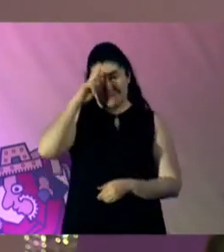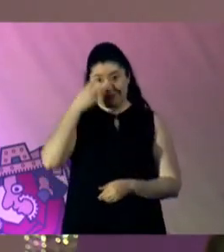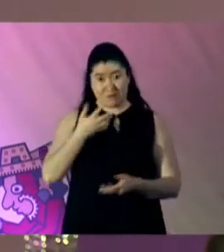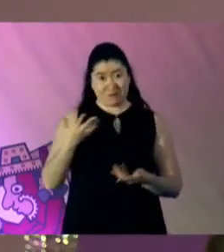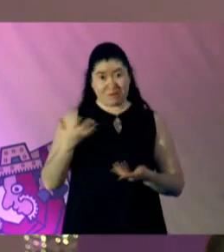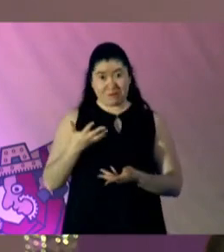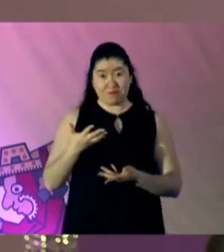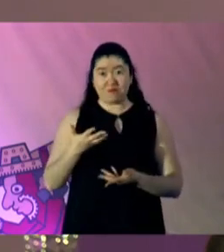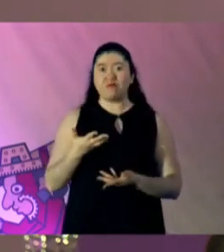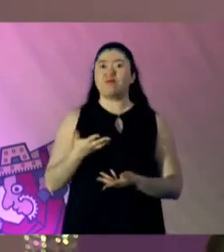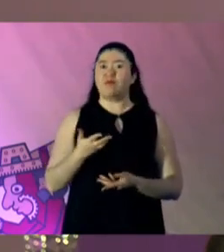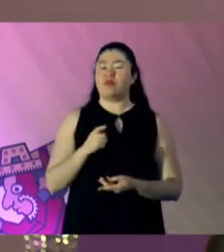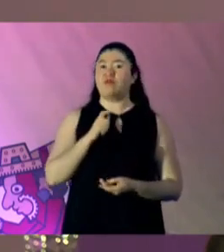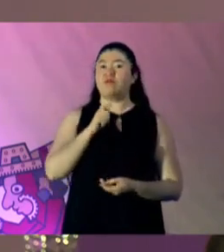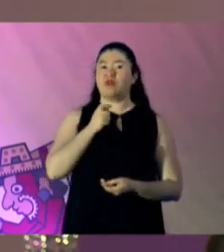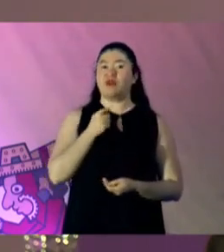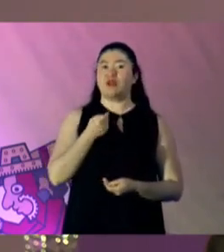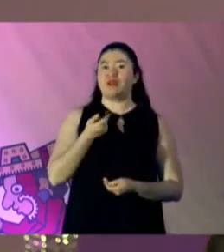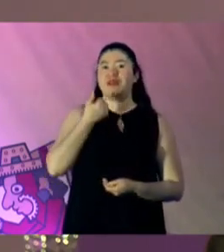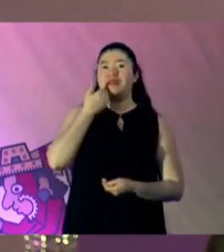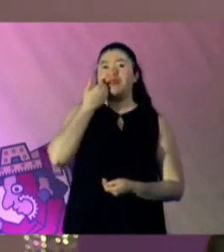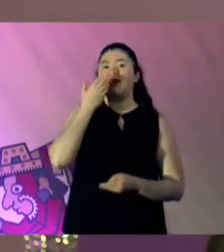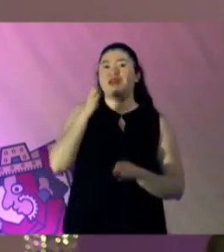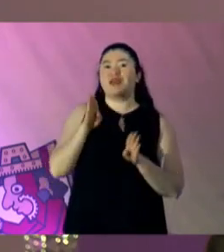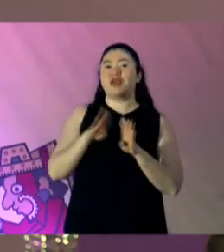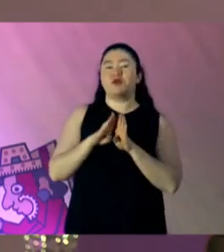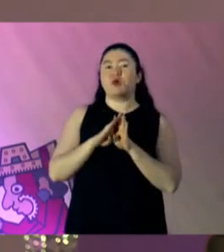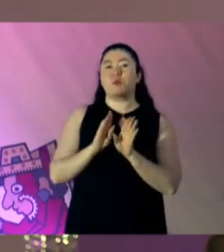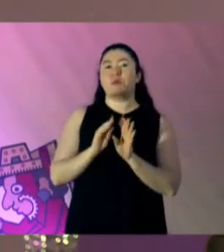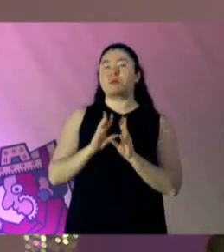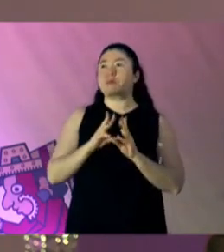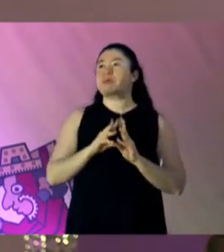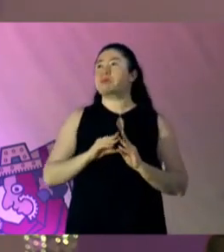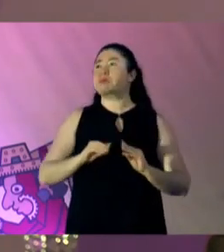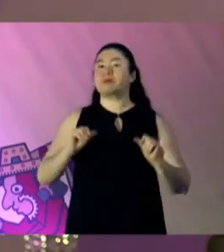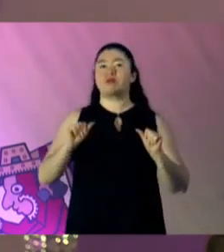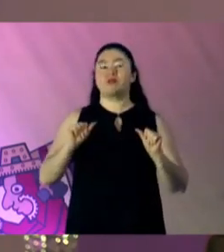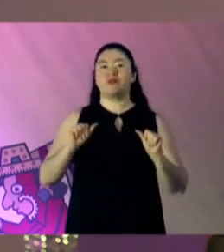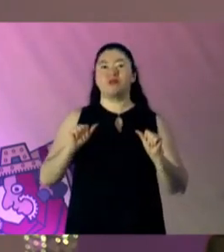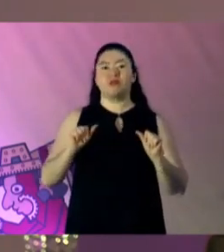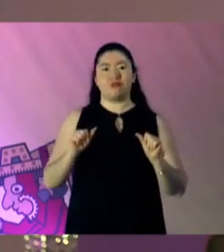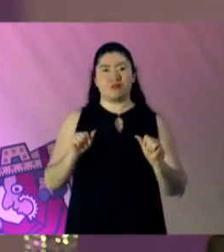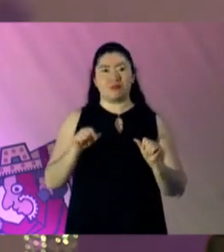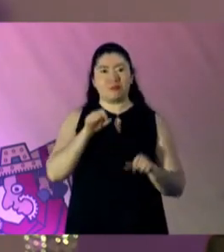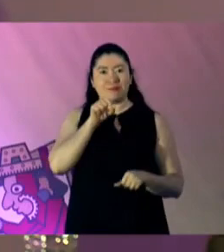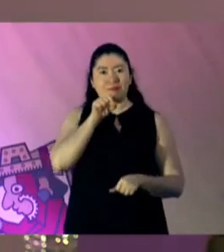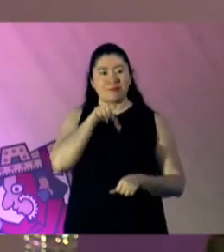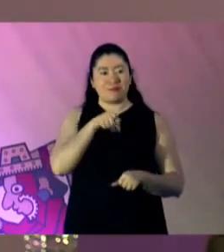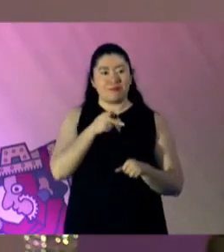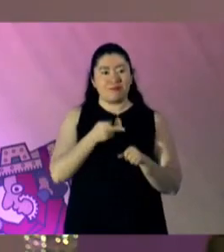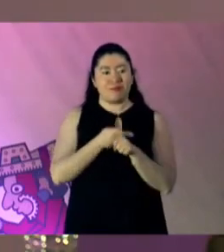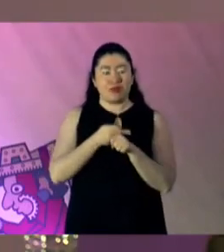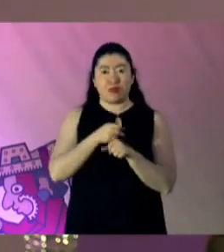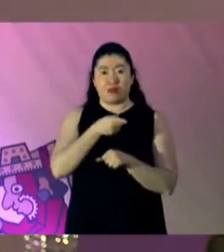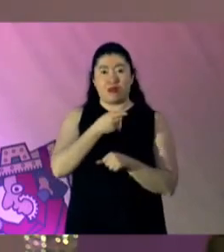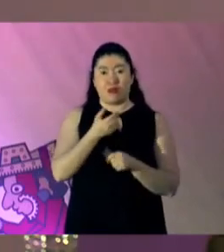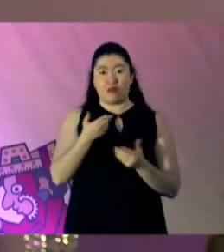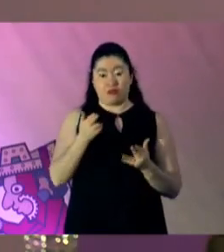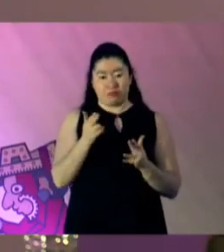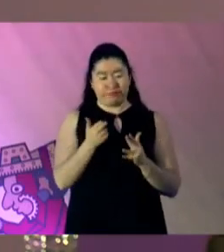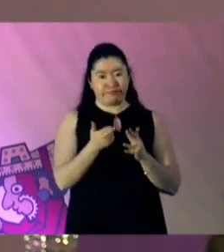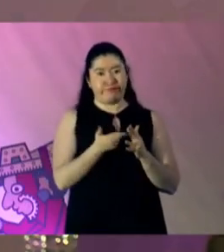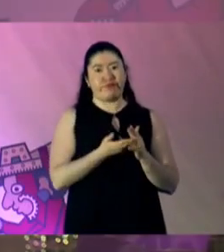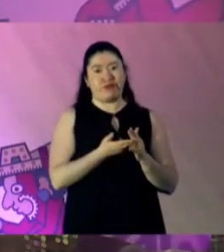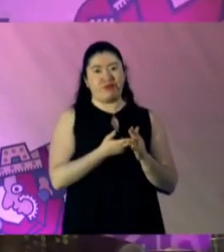fue se intentó desaparecer del mapa y justo con este momento brutal este momento de